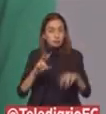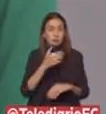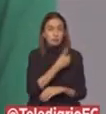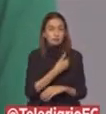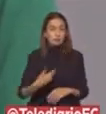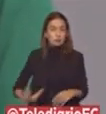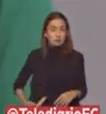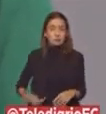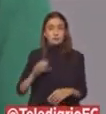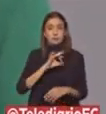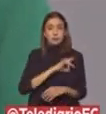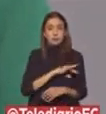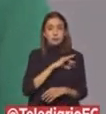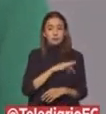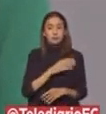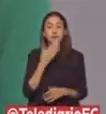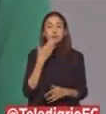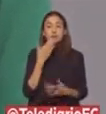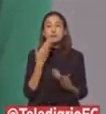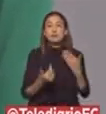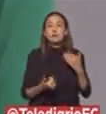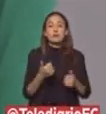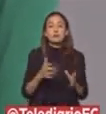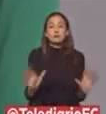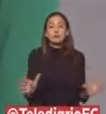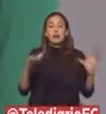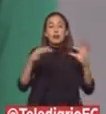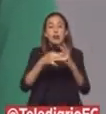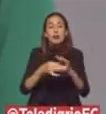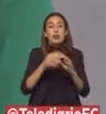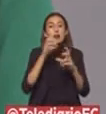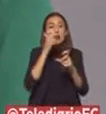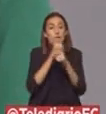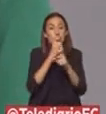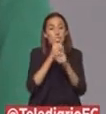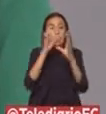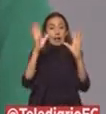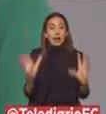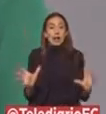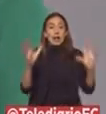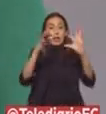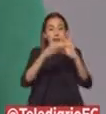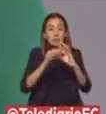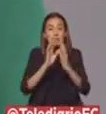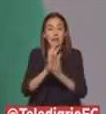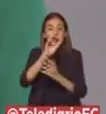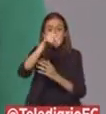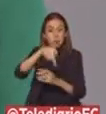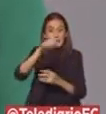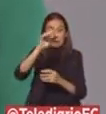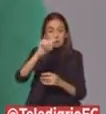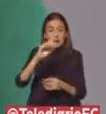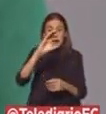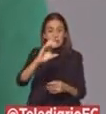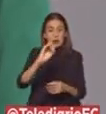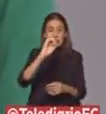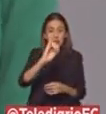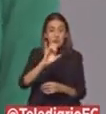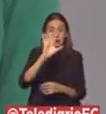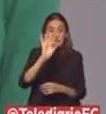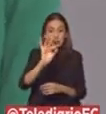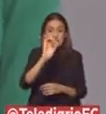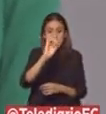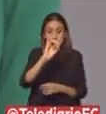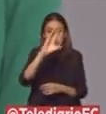habló de lo que constituye la alianza del pacífico y un anhelo en este momento de ecuador de ser miembro pleno de este organismo y